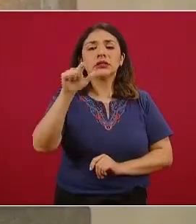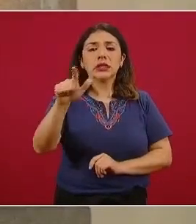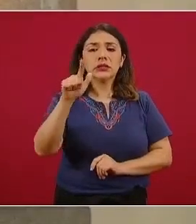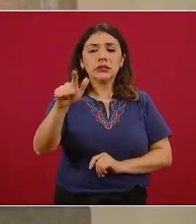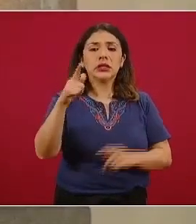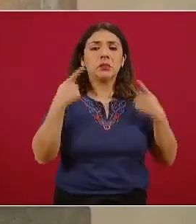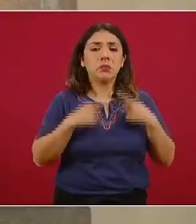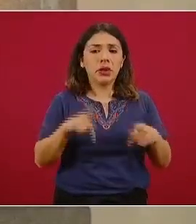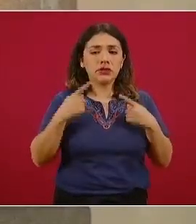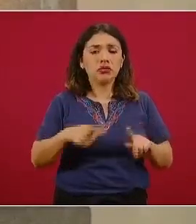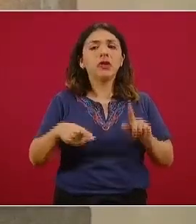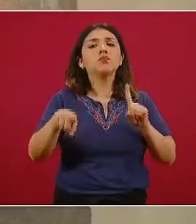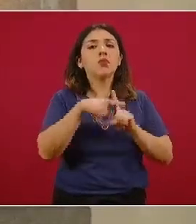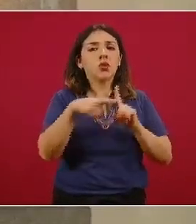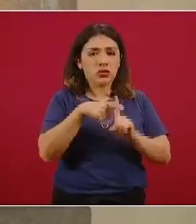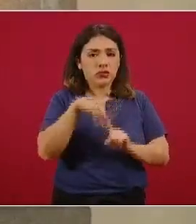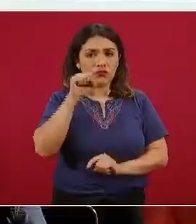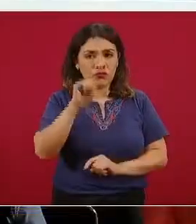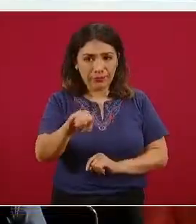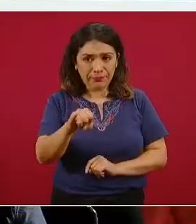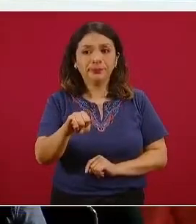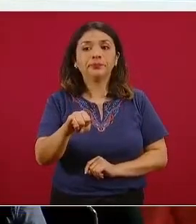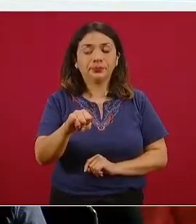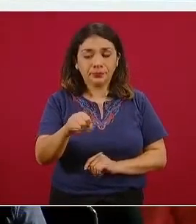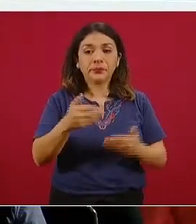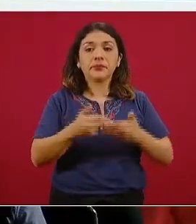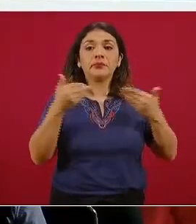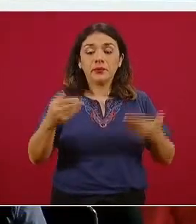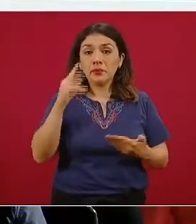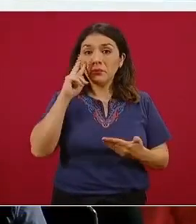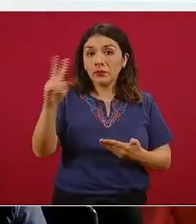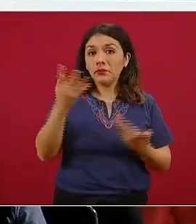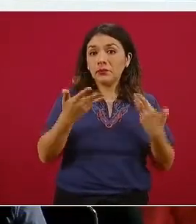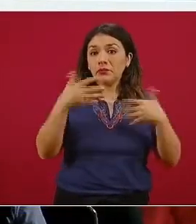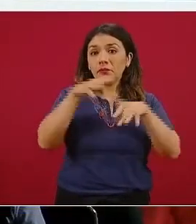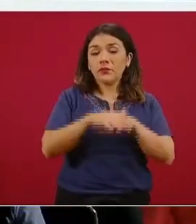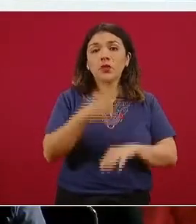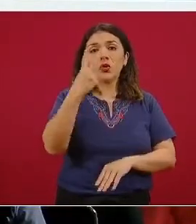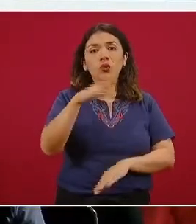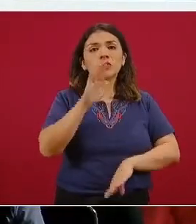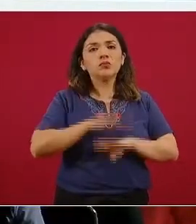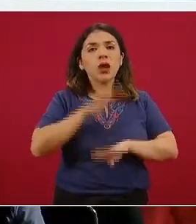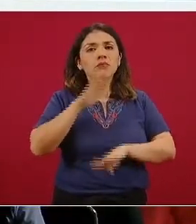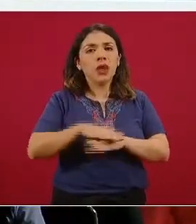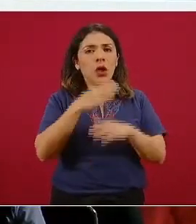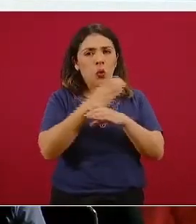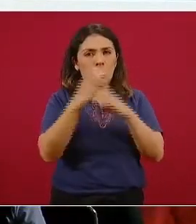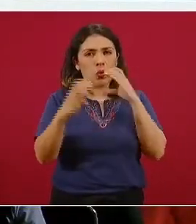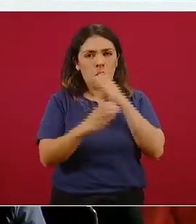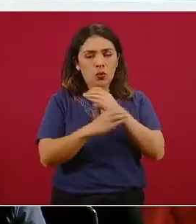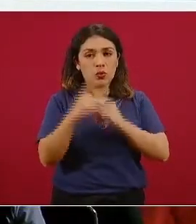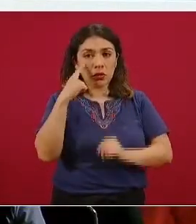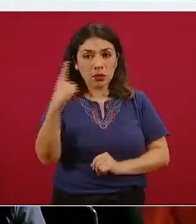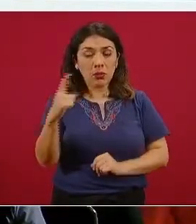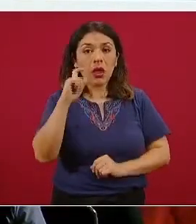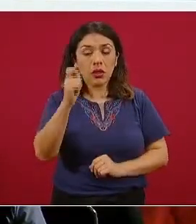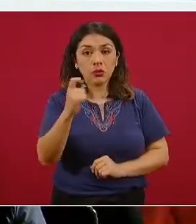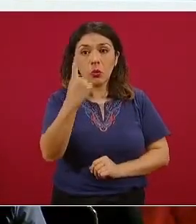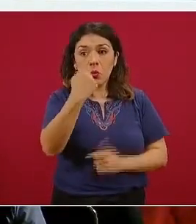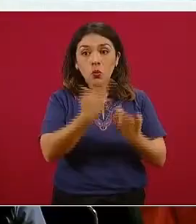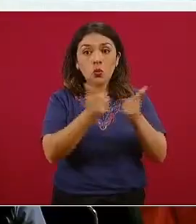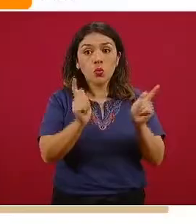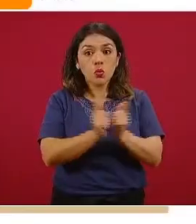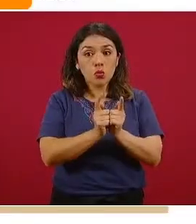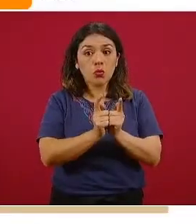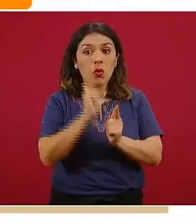733.717 personas que han dado confirmado. Ahora integramos aquí estos dos nuevos grupos. Este grupo